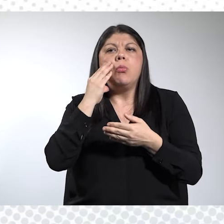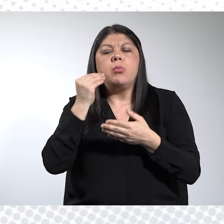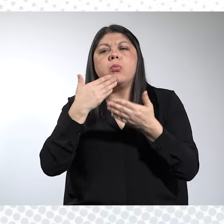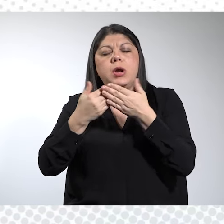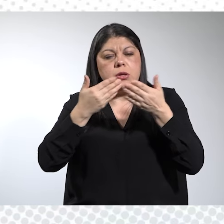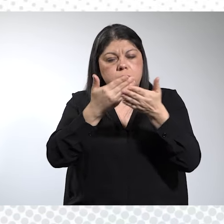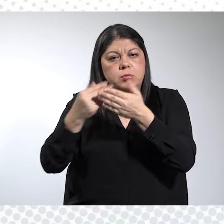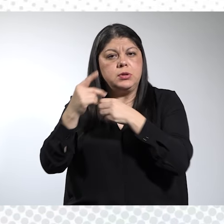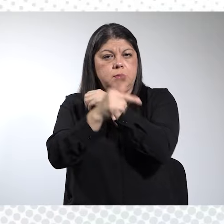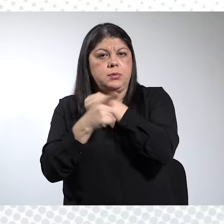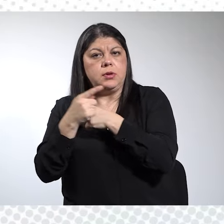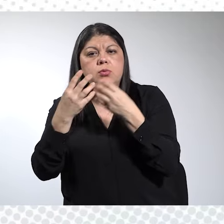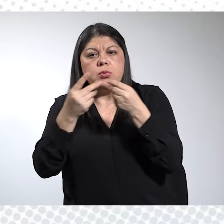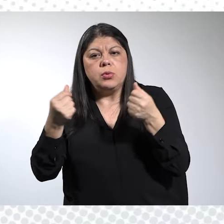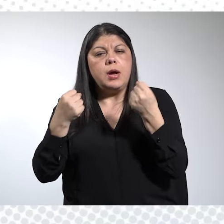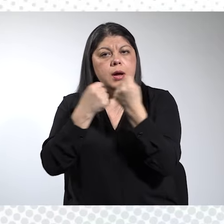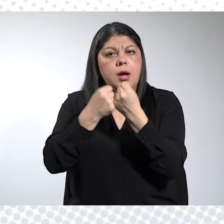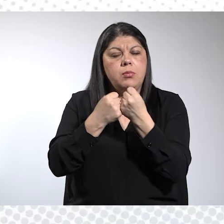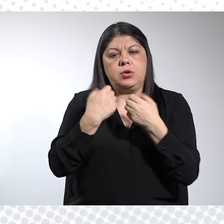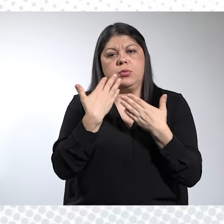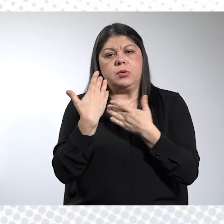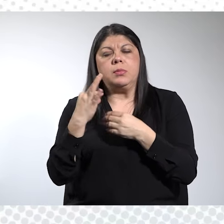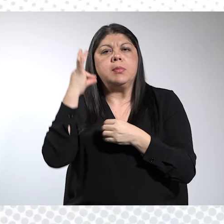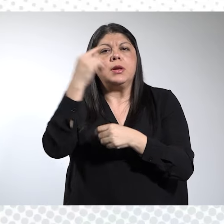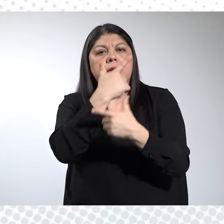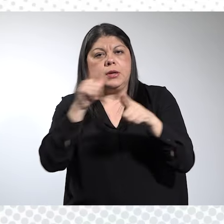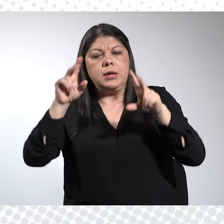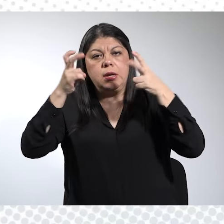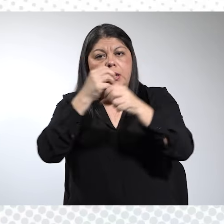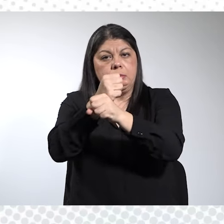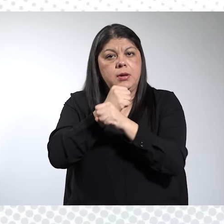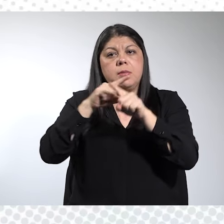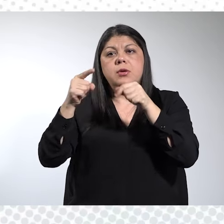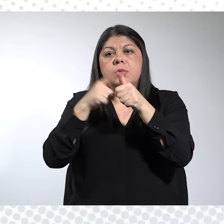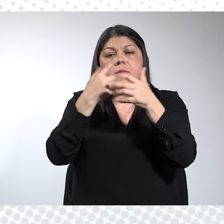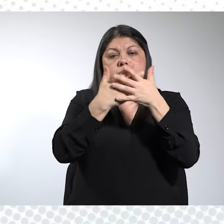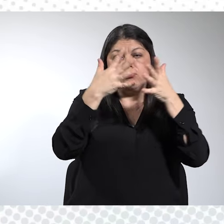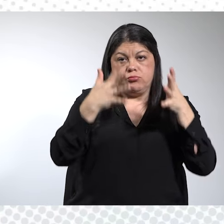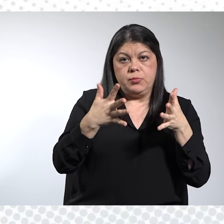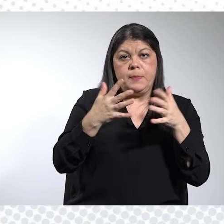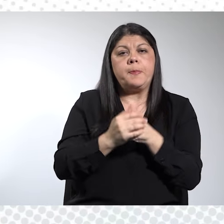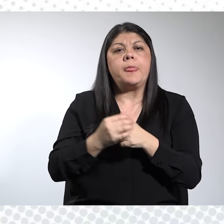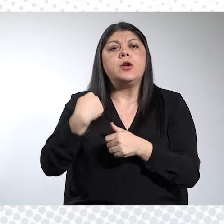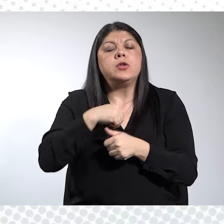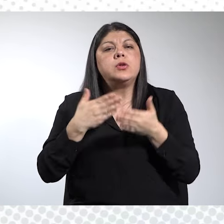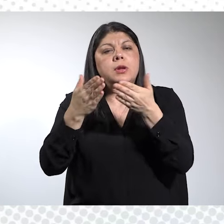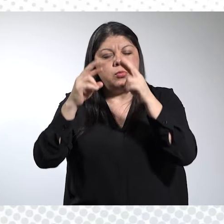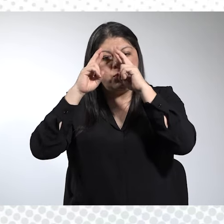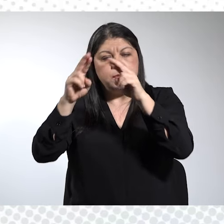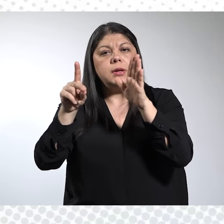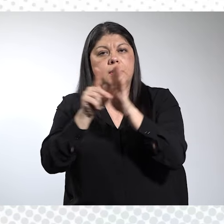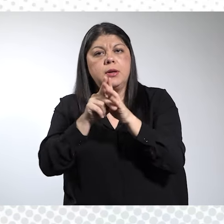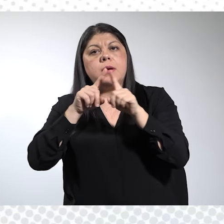buenas propuestas para este país, y nuestra solvencia en Gobierno de Esperanza y Libertad para el tema de seguridad y sobre todo para la población carcelaria es que les vamos